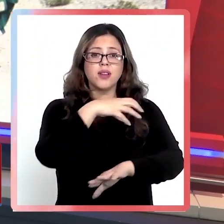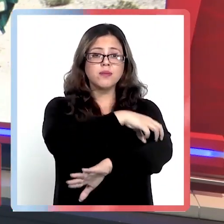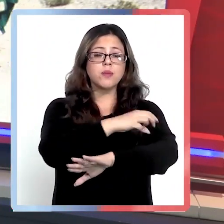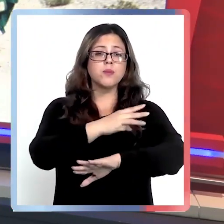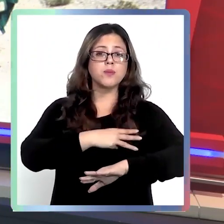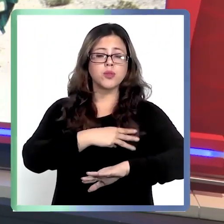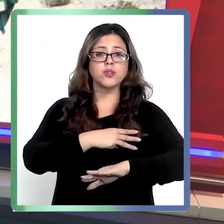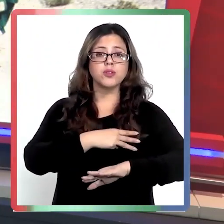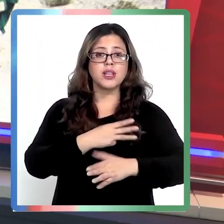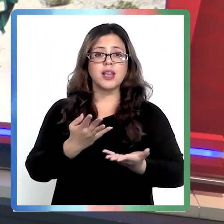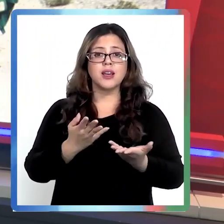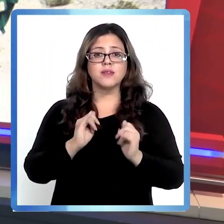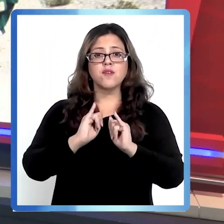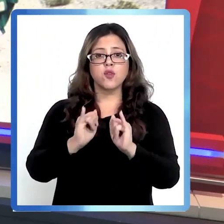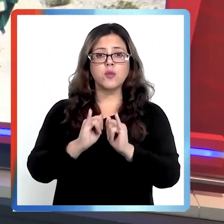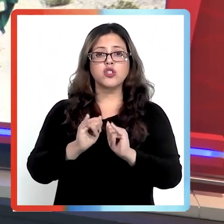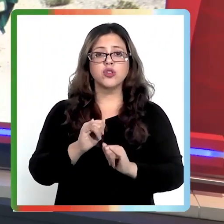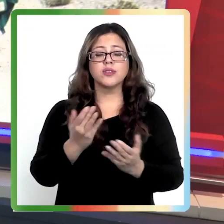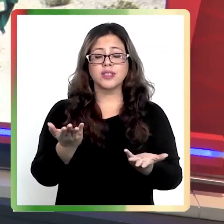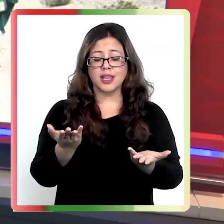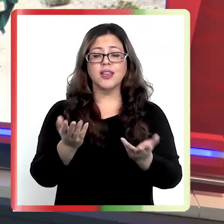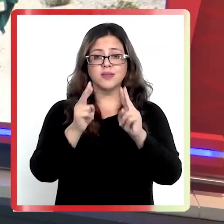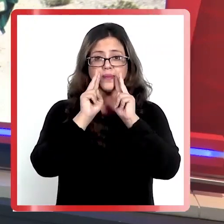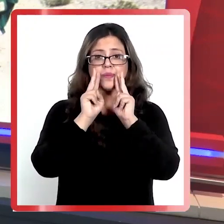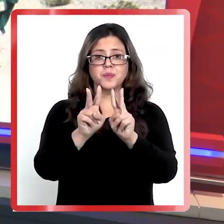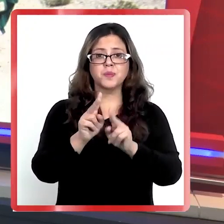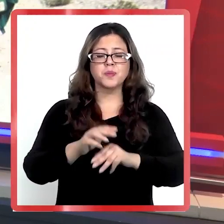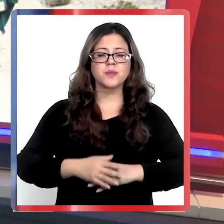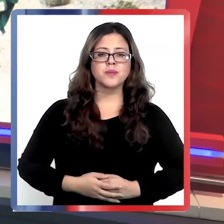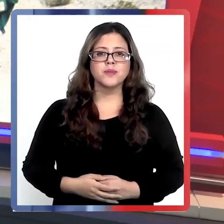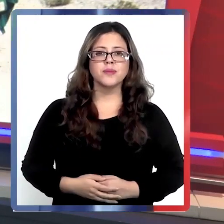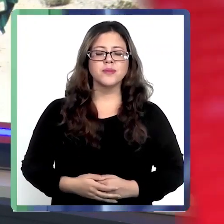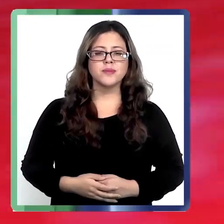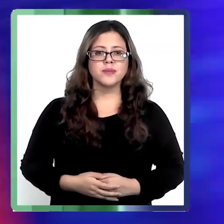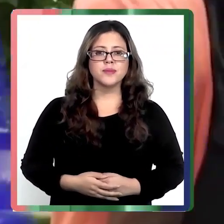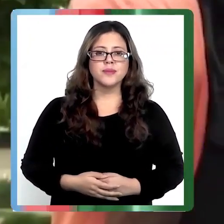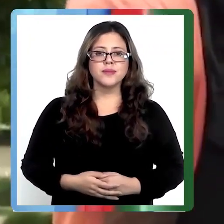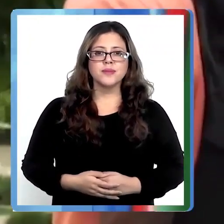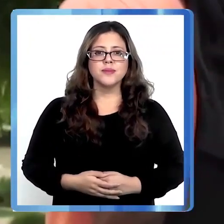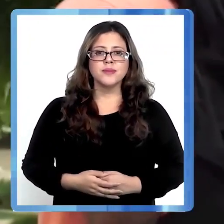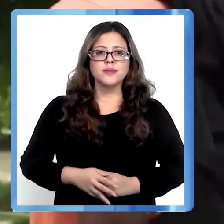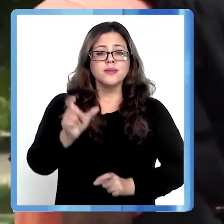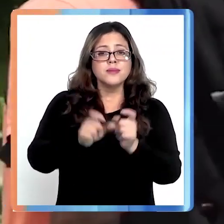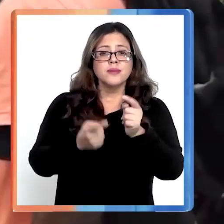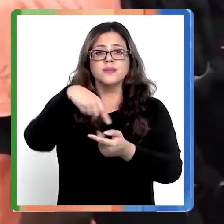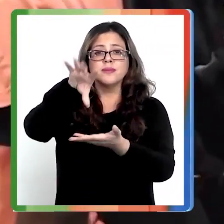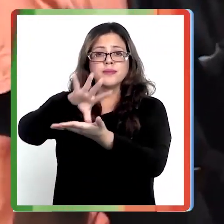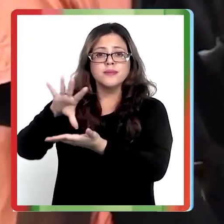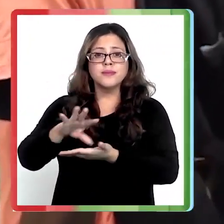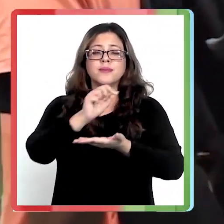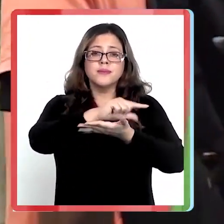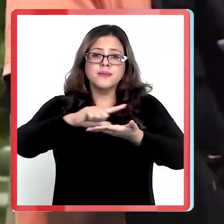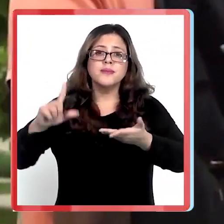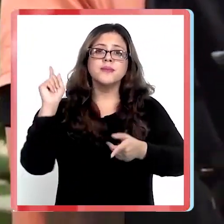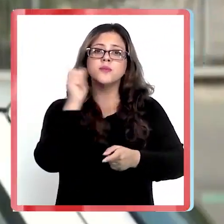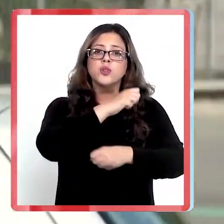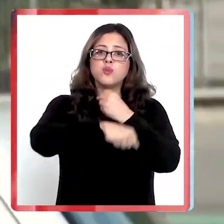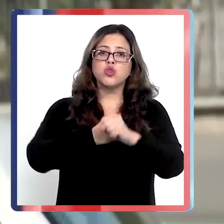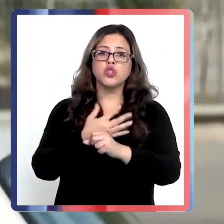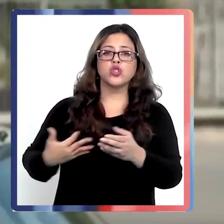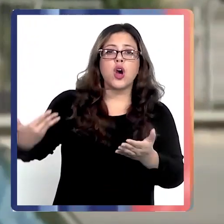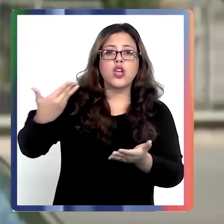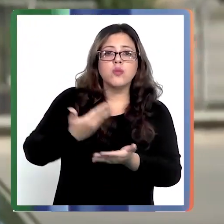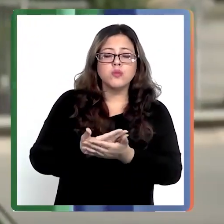vive en la región metropolitana. La nota es de TVU, Universidad de Concepción. La migración aumentó en los últimos